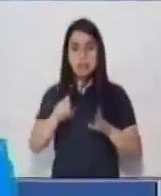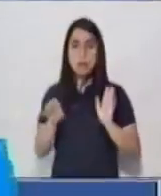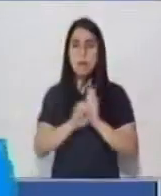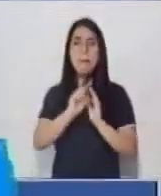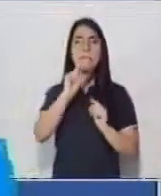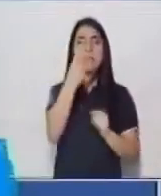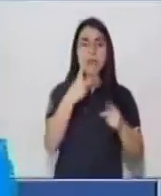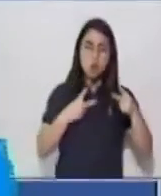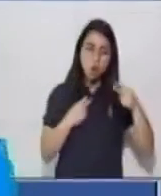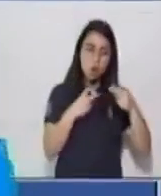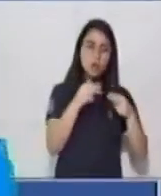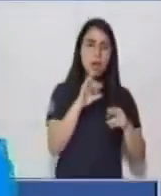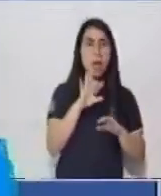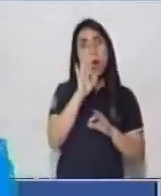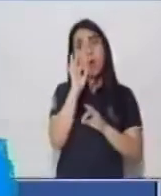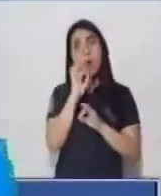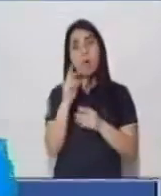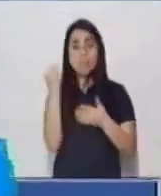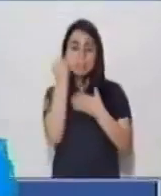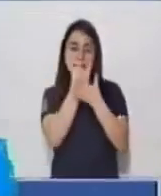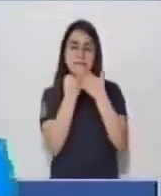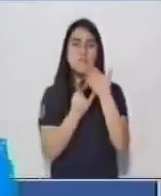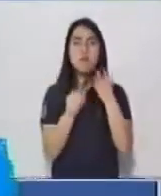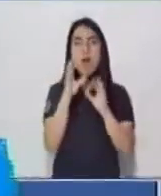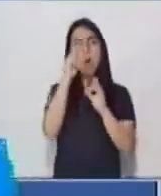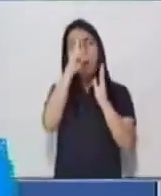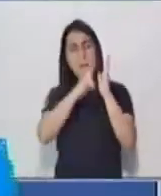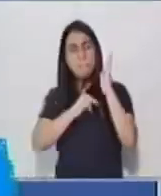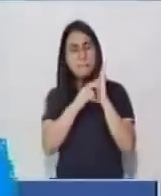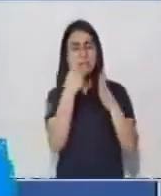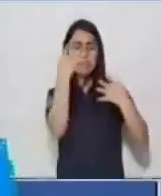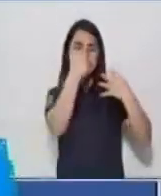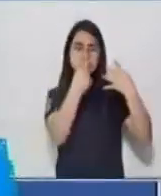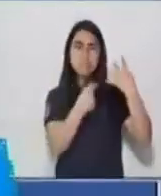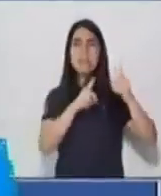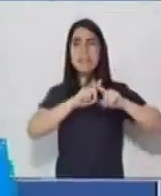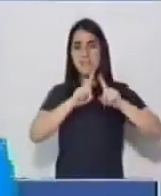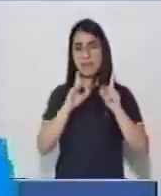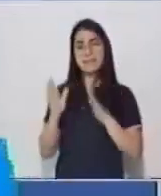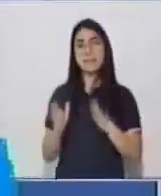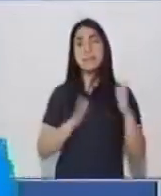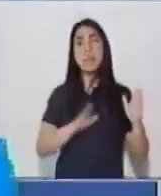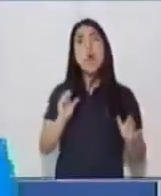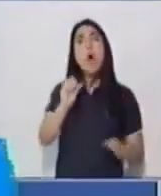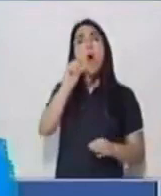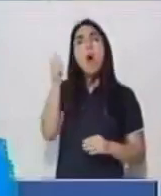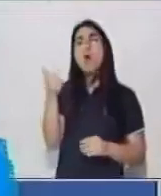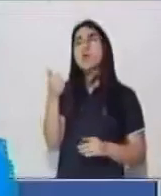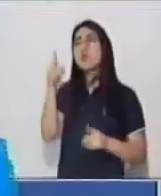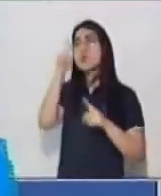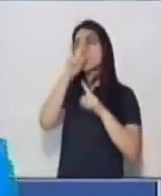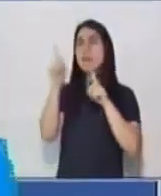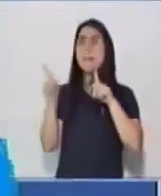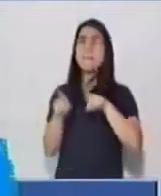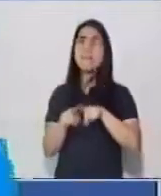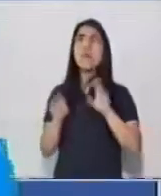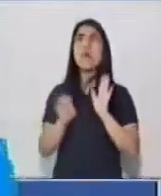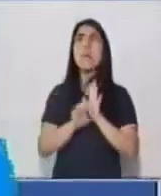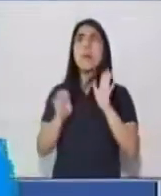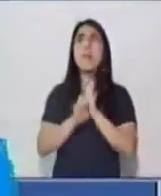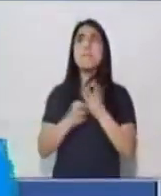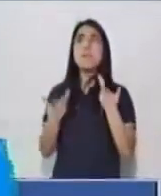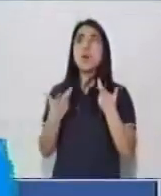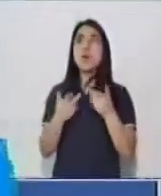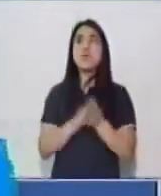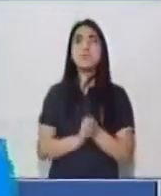guatemaltecos. Los libros instructivos, por ejemplo, los más utilizados o más comunes son los libros de recetas.